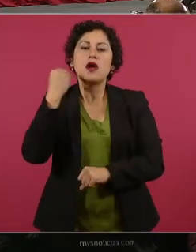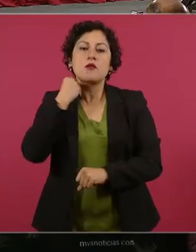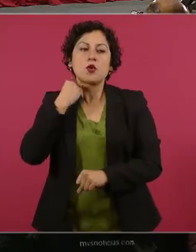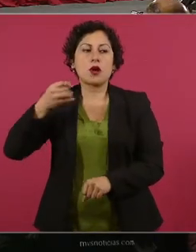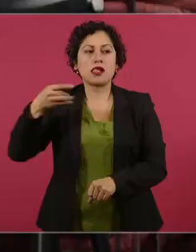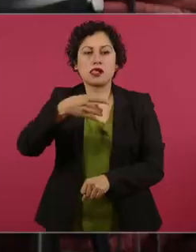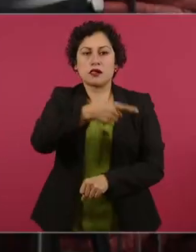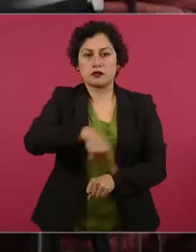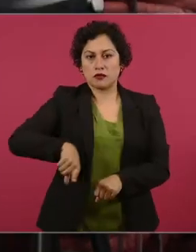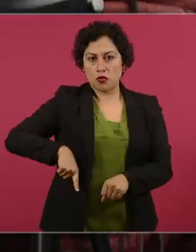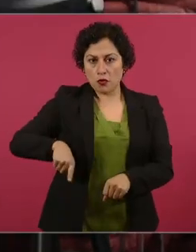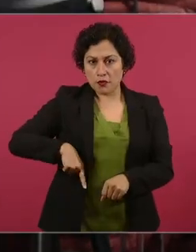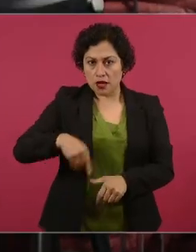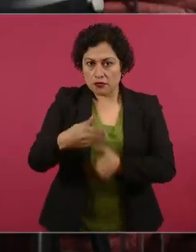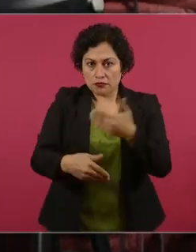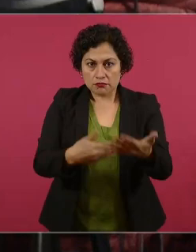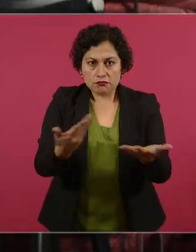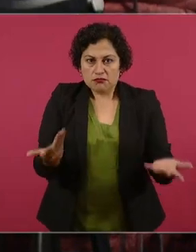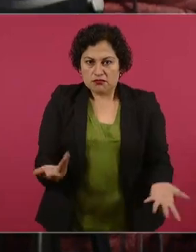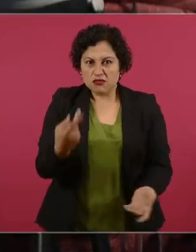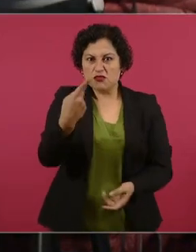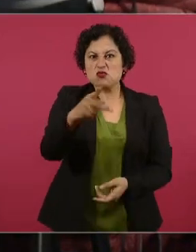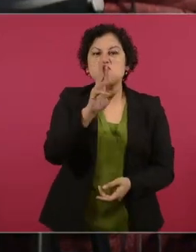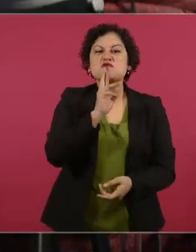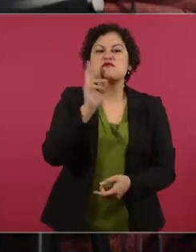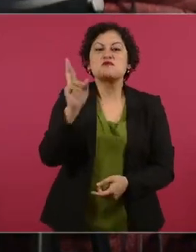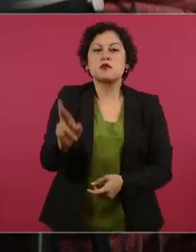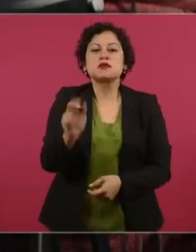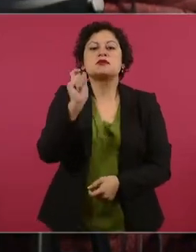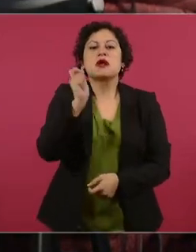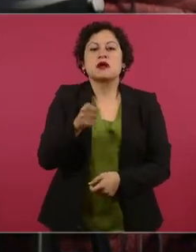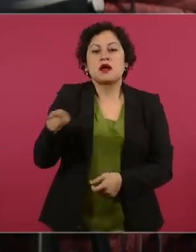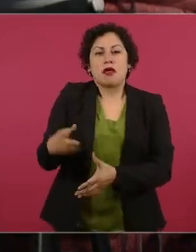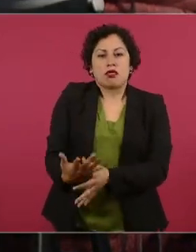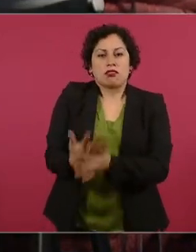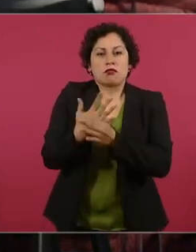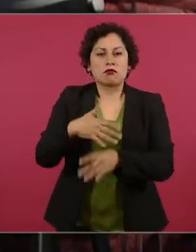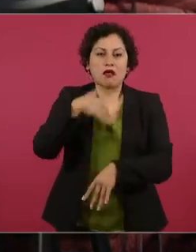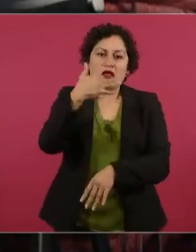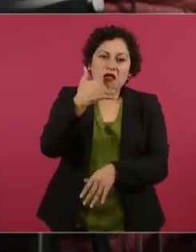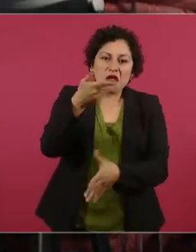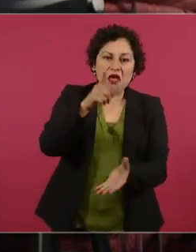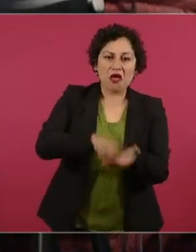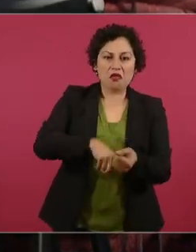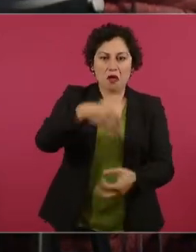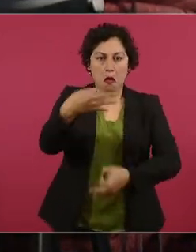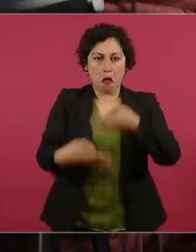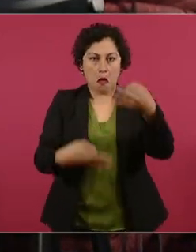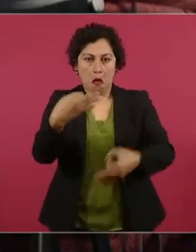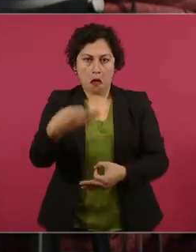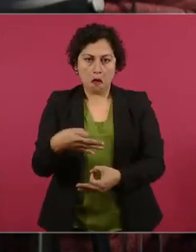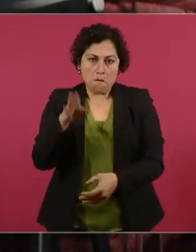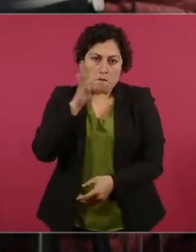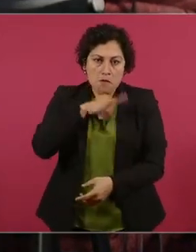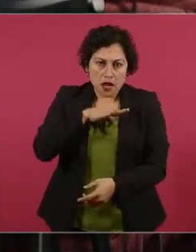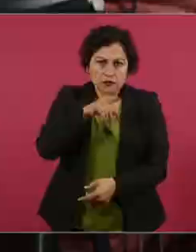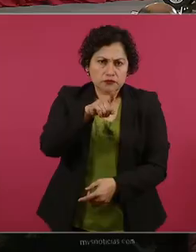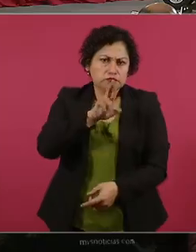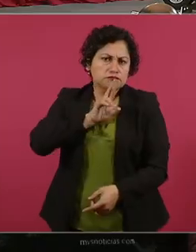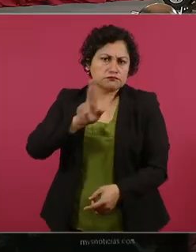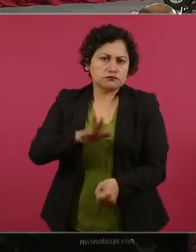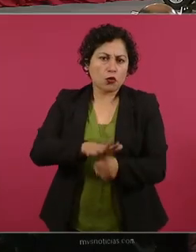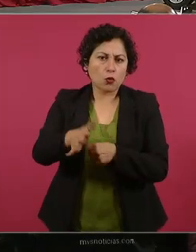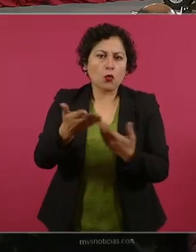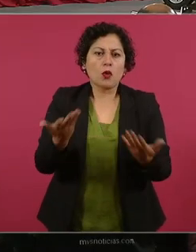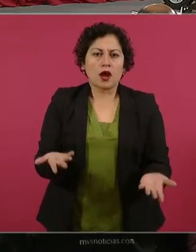esta situación que mencionan que no se está llevando conforme a pues la legalidad o lo correcto? Y ¿cuál